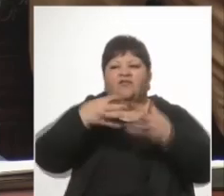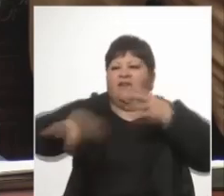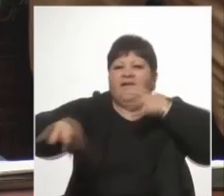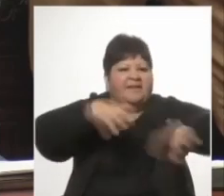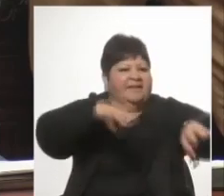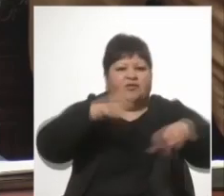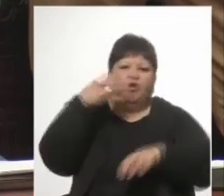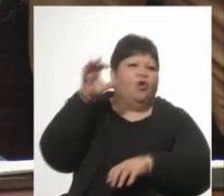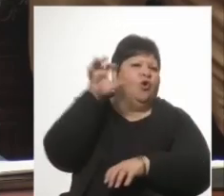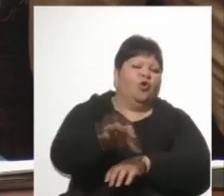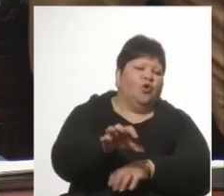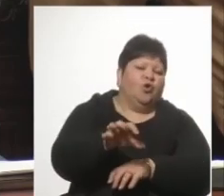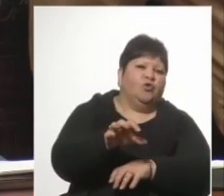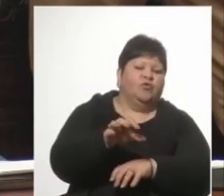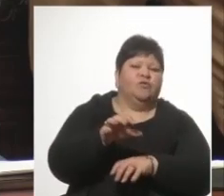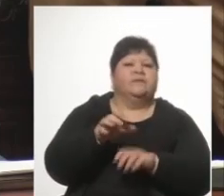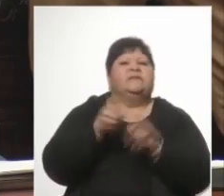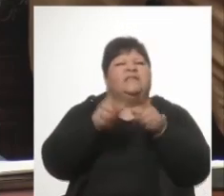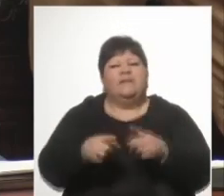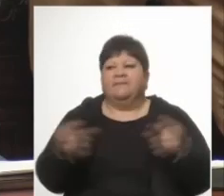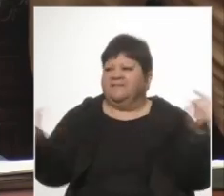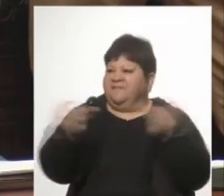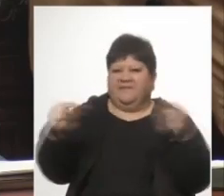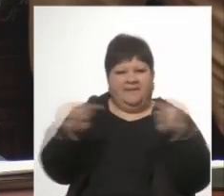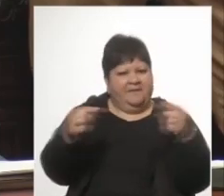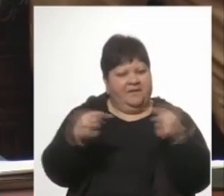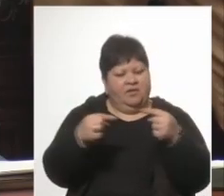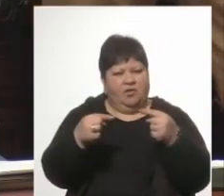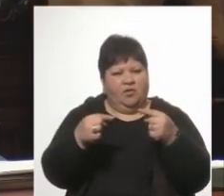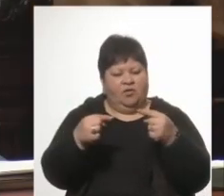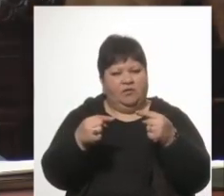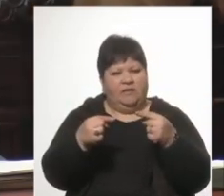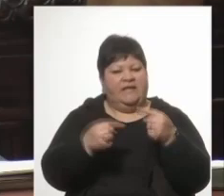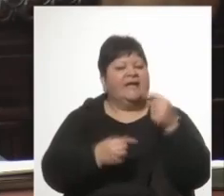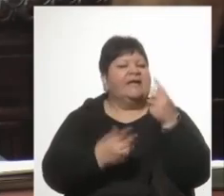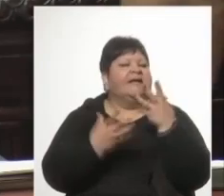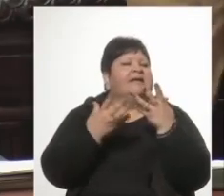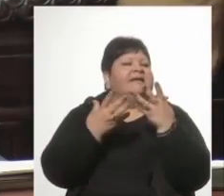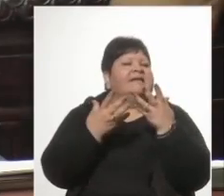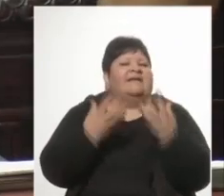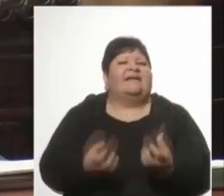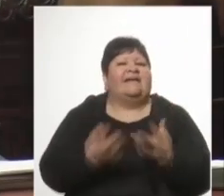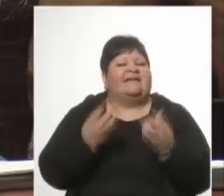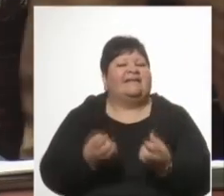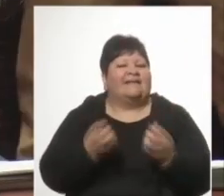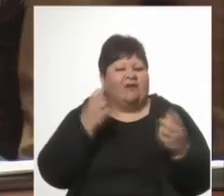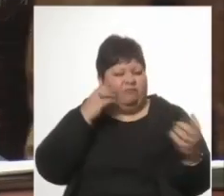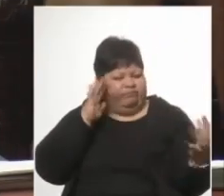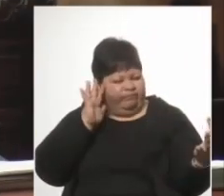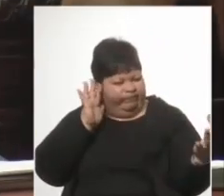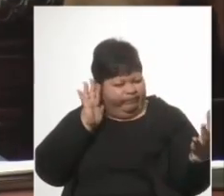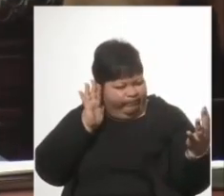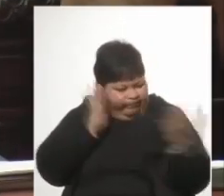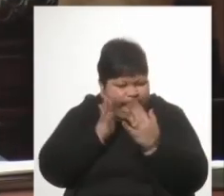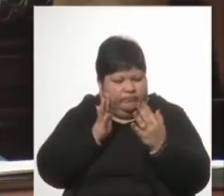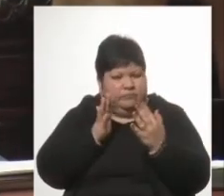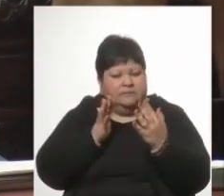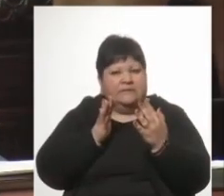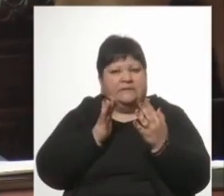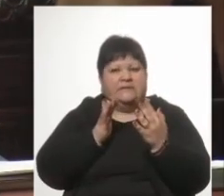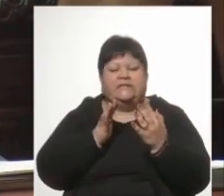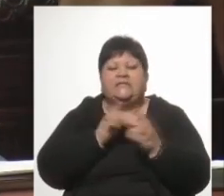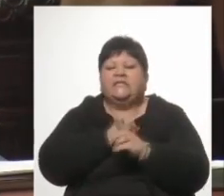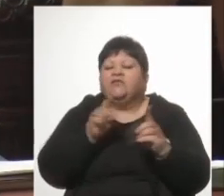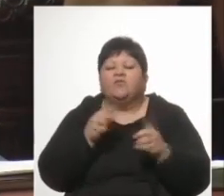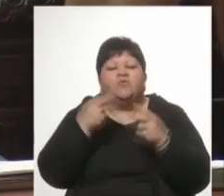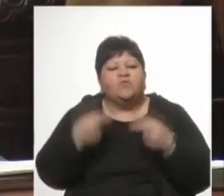odio y el enfrentamiento al cual nos han llevado intencionalmente y desde el cual jamás